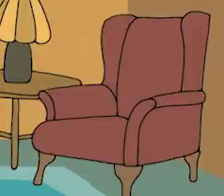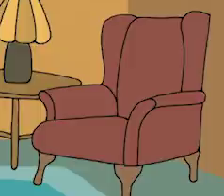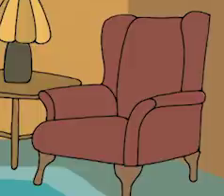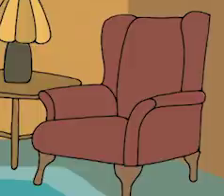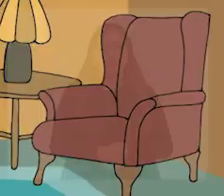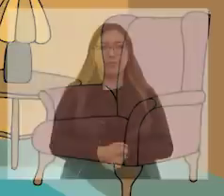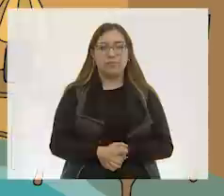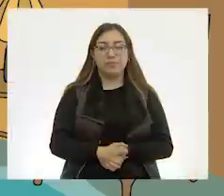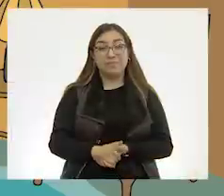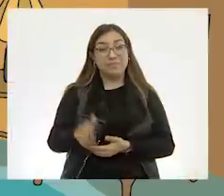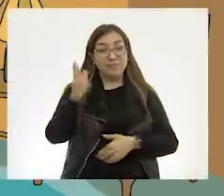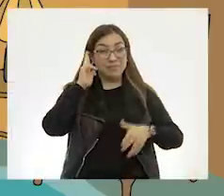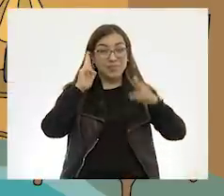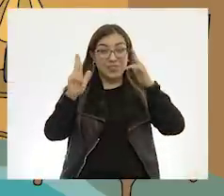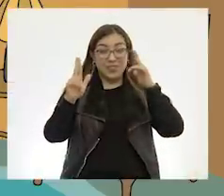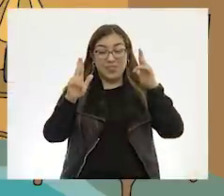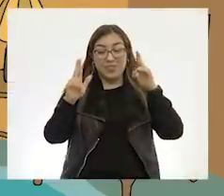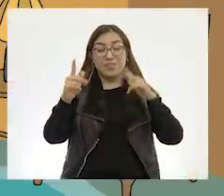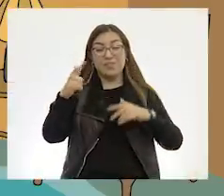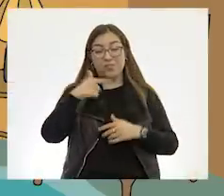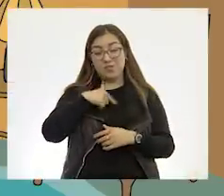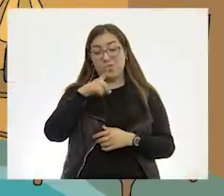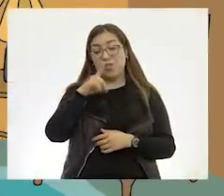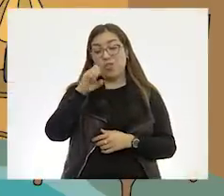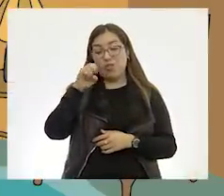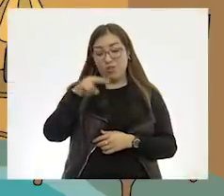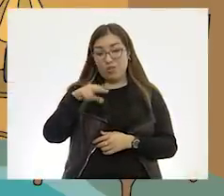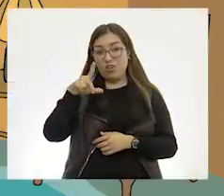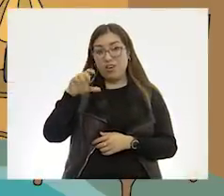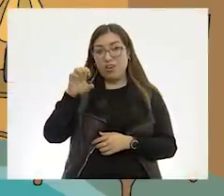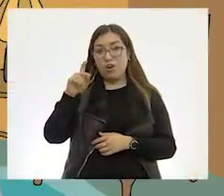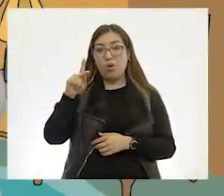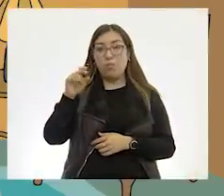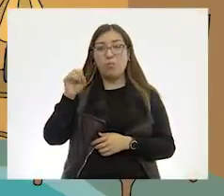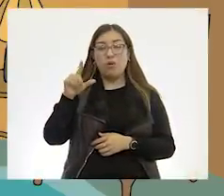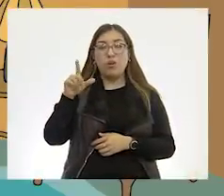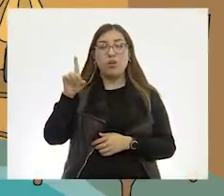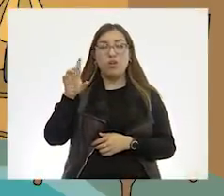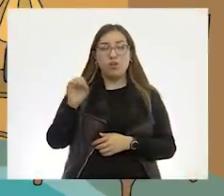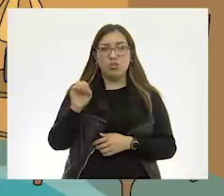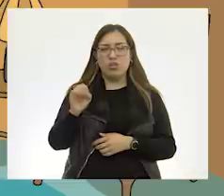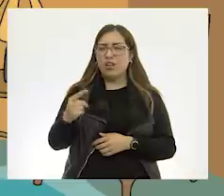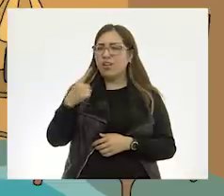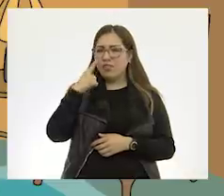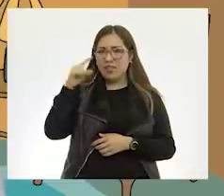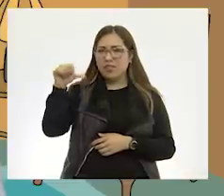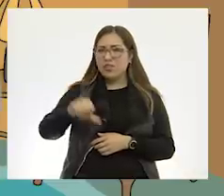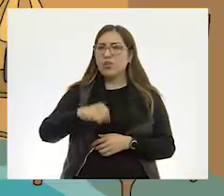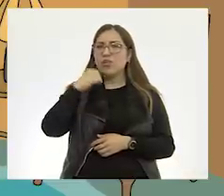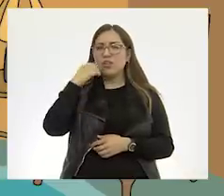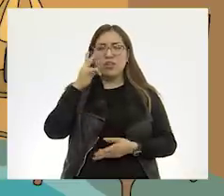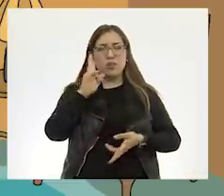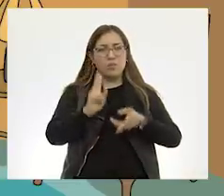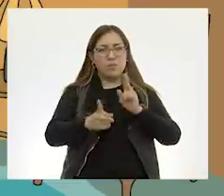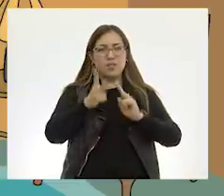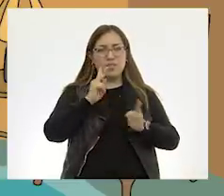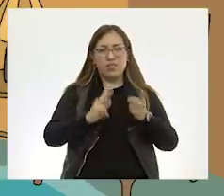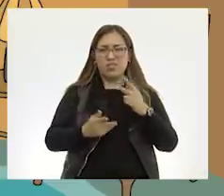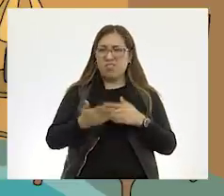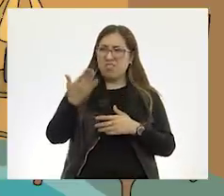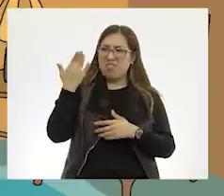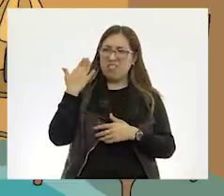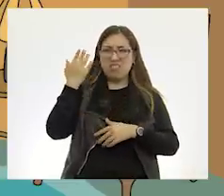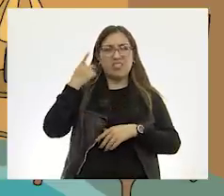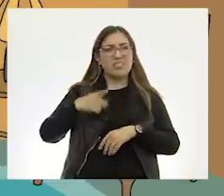Hola, ¿qué tal? Yo soy don Leopoldo. ¿Sí? Y fíjense que les quiero platicar que el otro día me